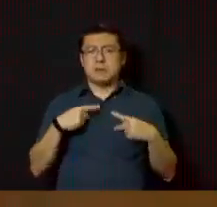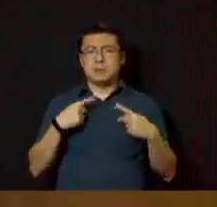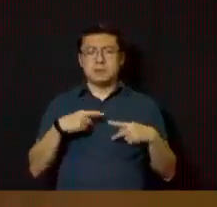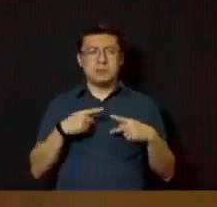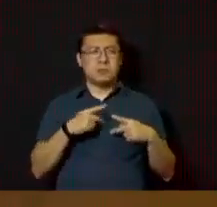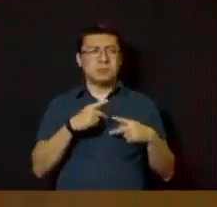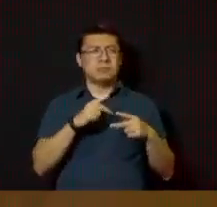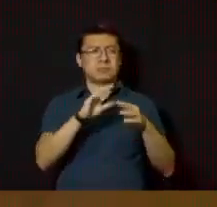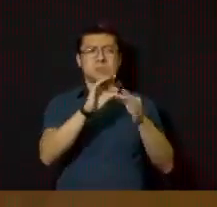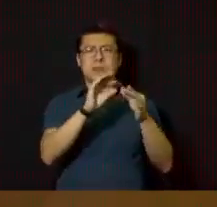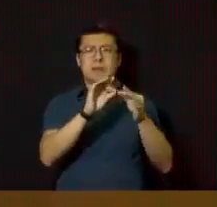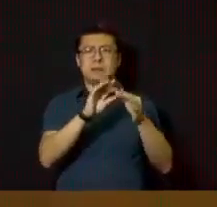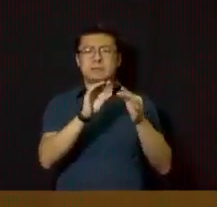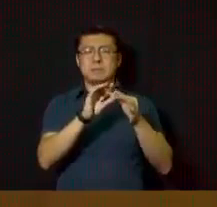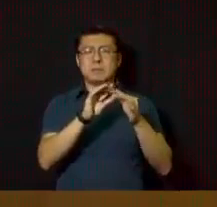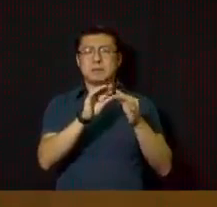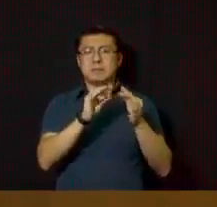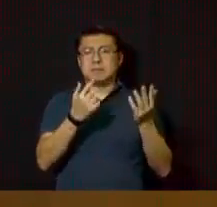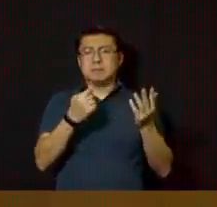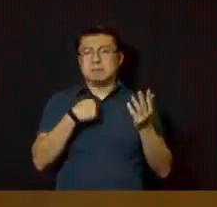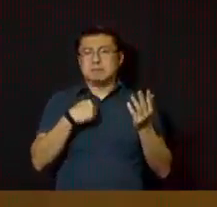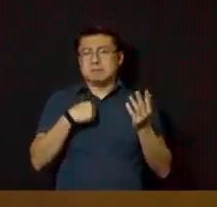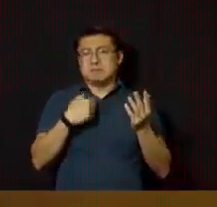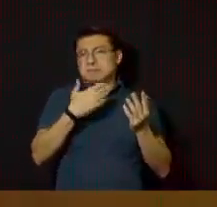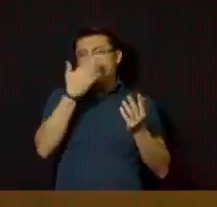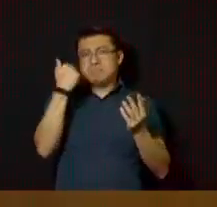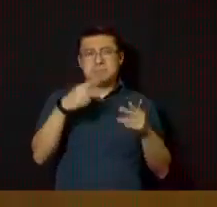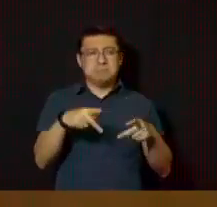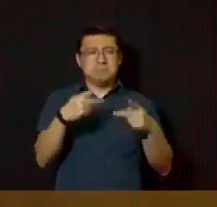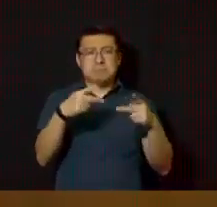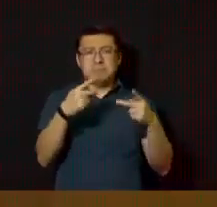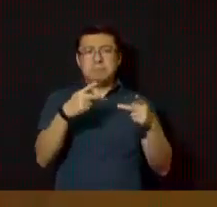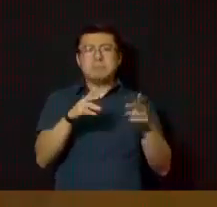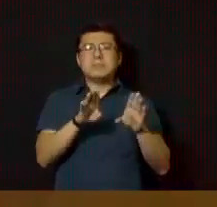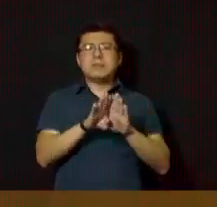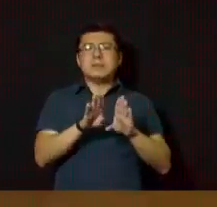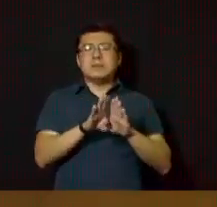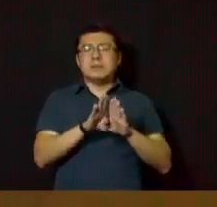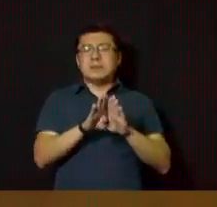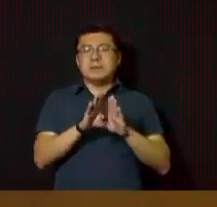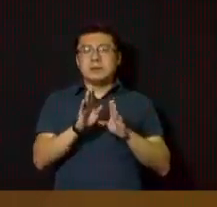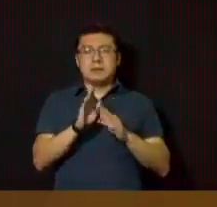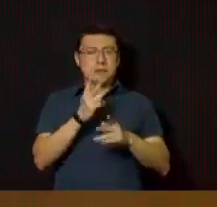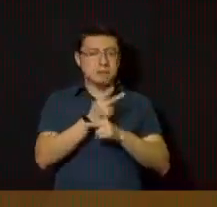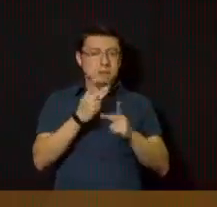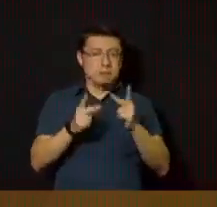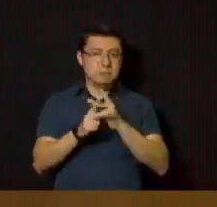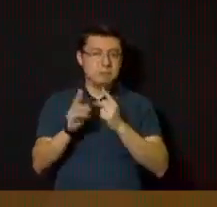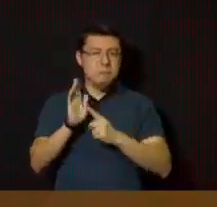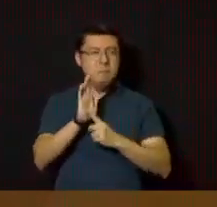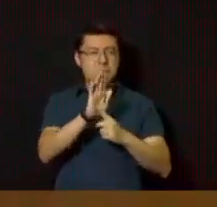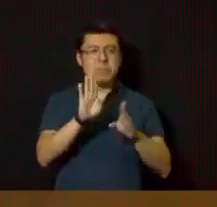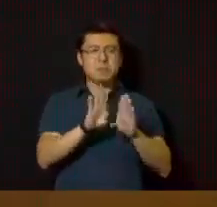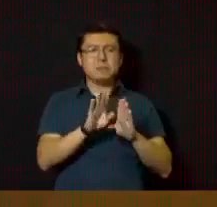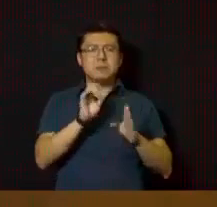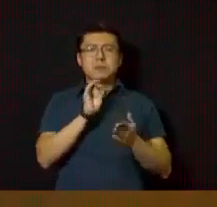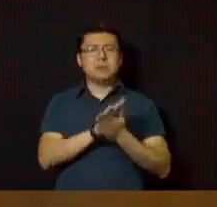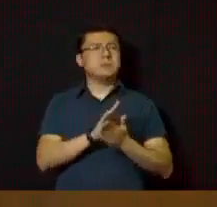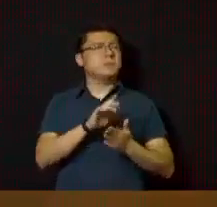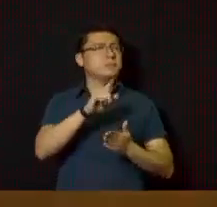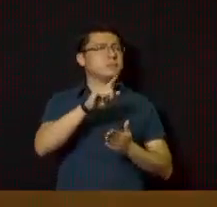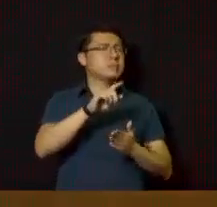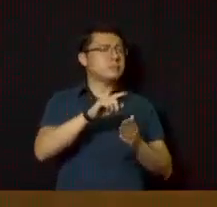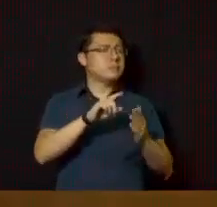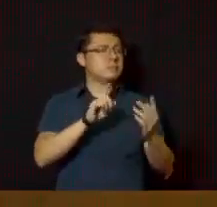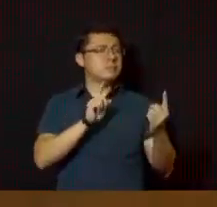porque no sabía ni cómo vender, ni cómo acercarme, ni cómo ofrecerle el producto. Nada más veía a la persona y me daba vueltas